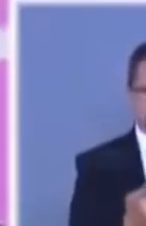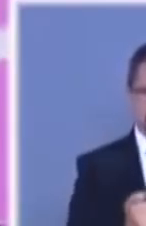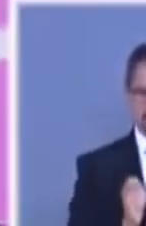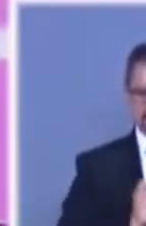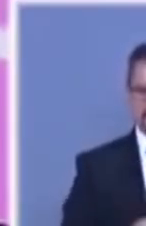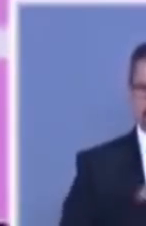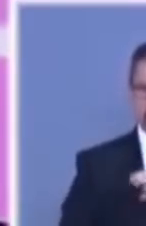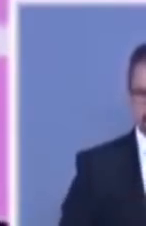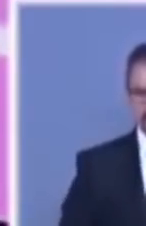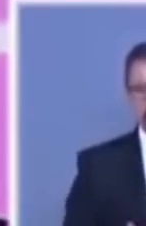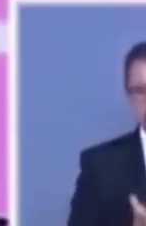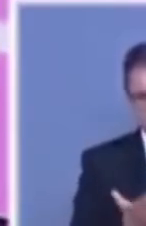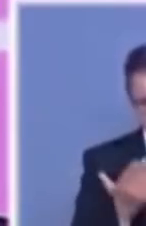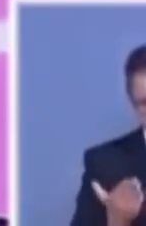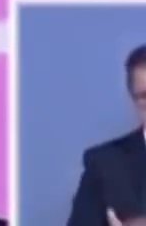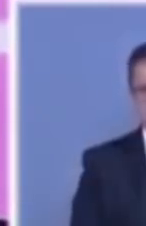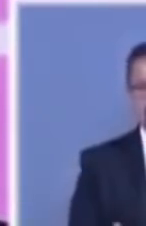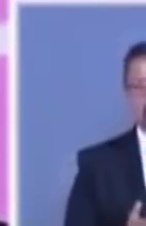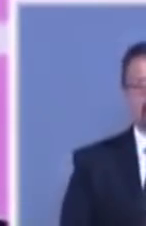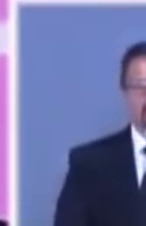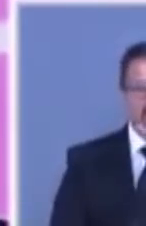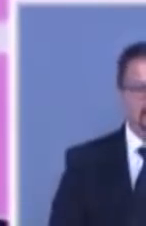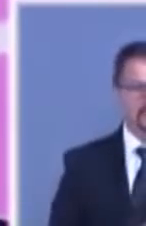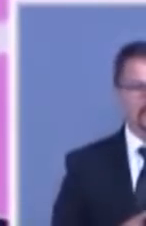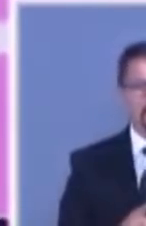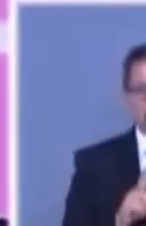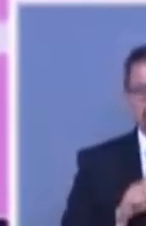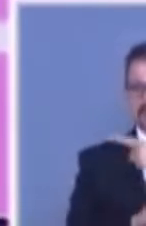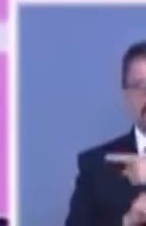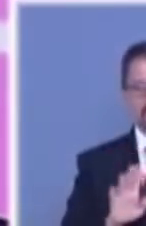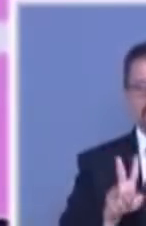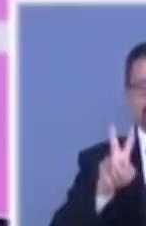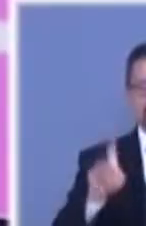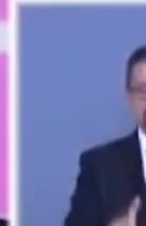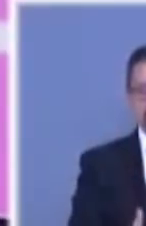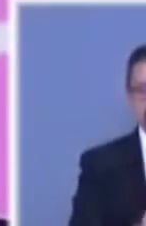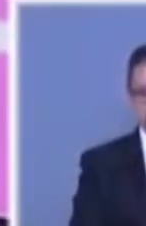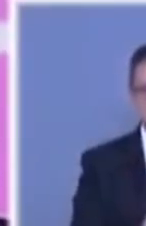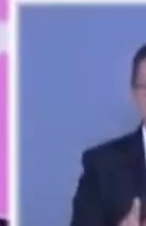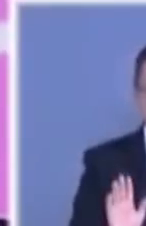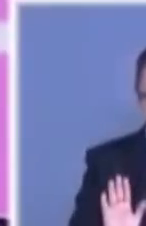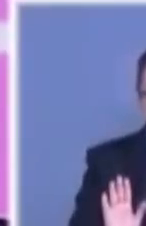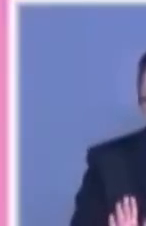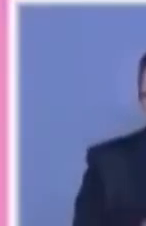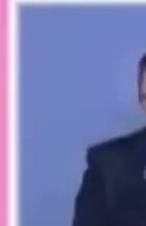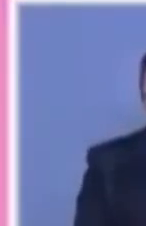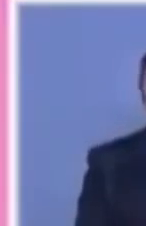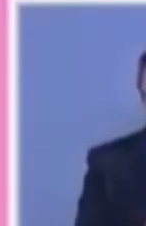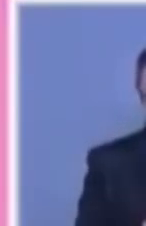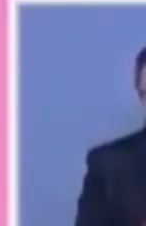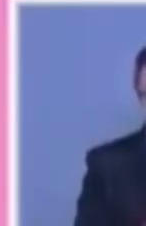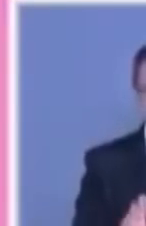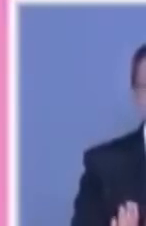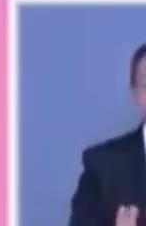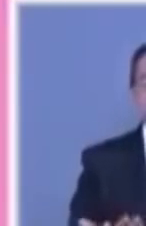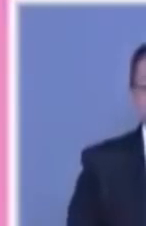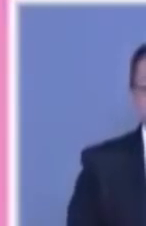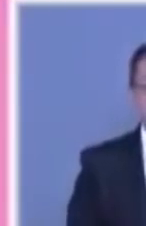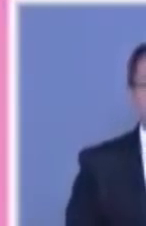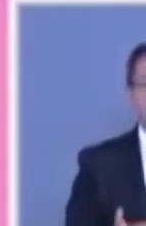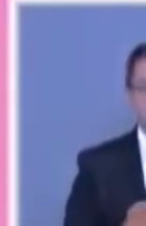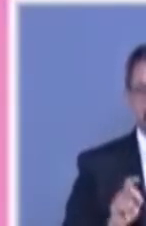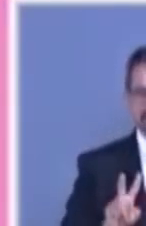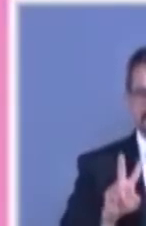que sí puede entrar al tema porque los poblanos, las poblanas necesitan saber del tema. Gracias. A eso voy. Bueno, pues para que el tema del